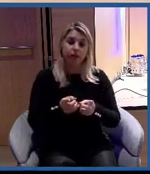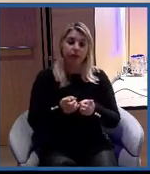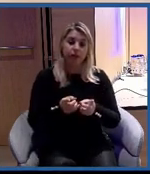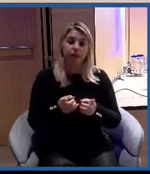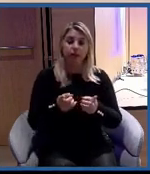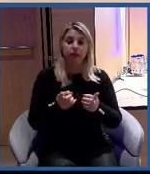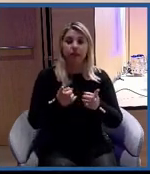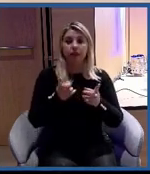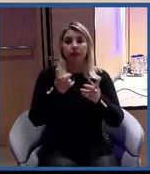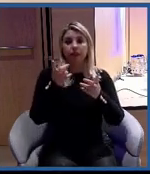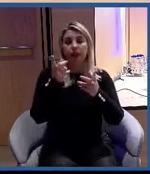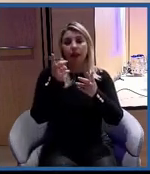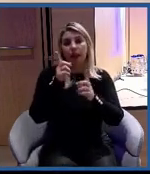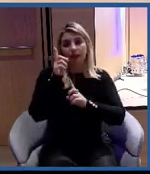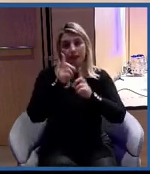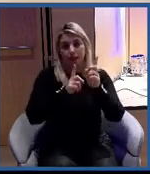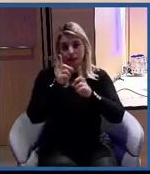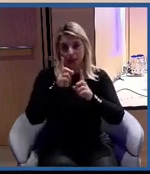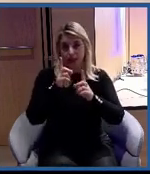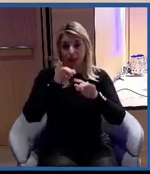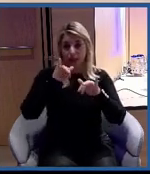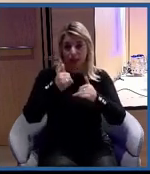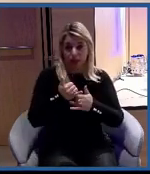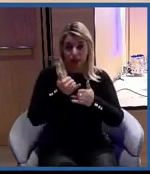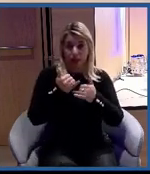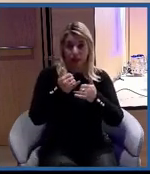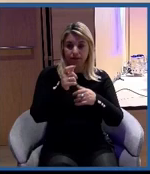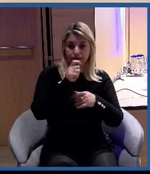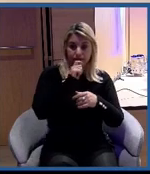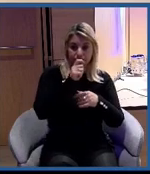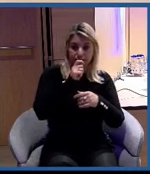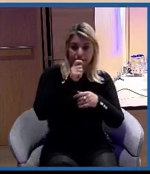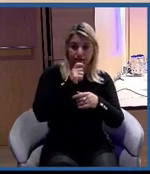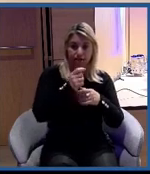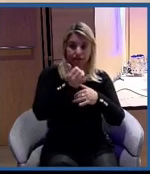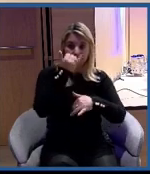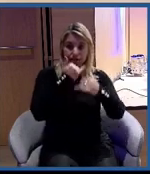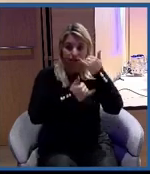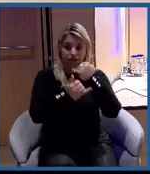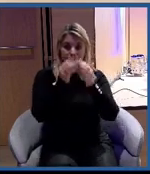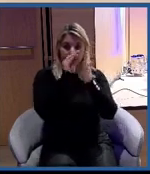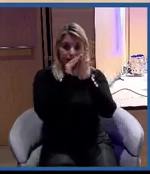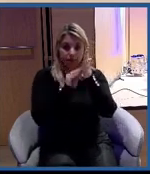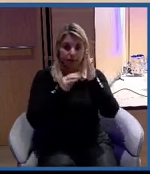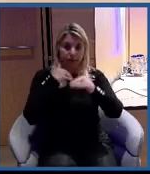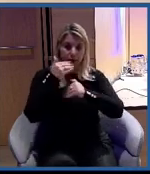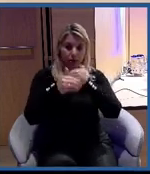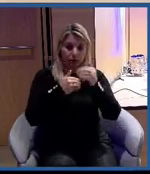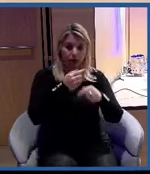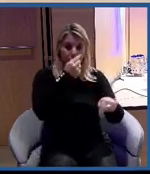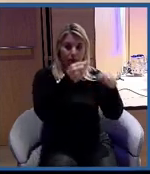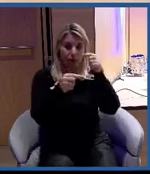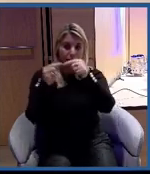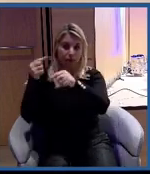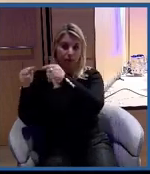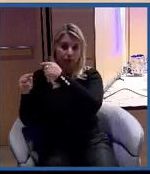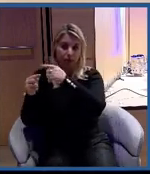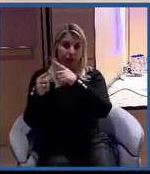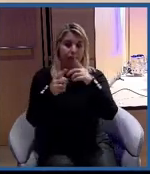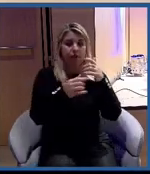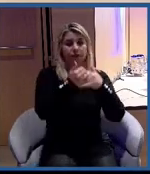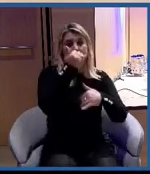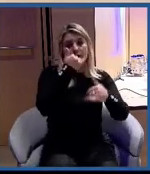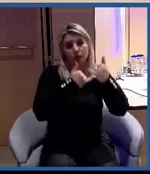puedan entregar hemos hecho tres ejercicios de periodismo de datos en tres procesos diferentes y cada vez la información es